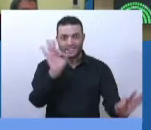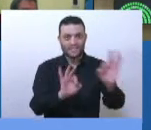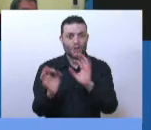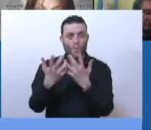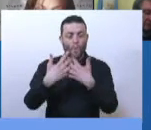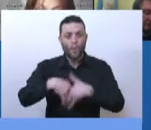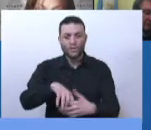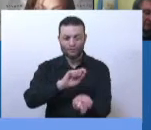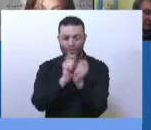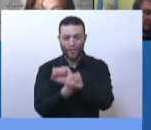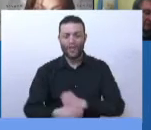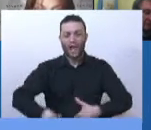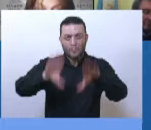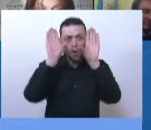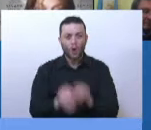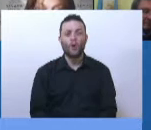proyecto, el